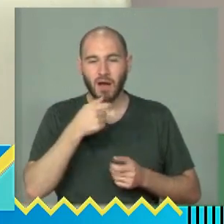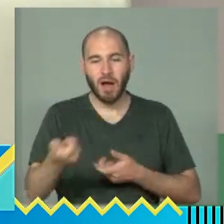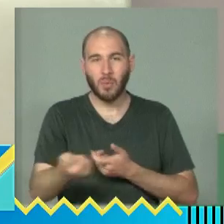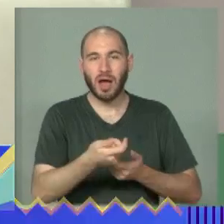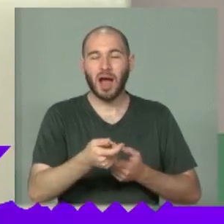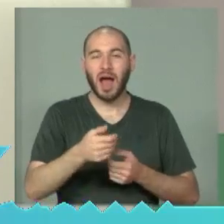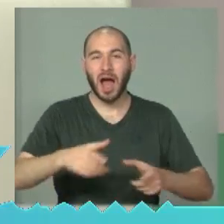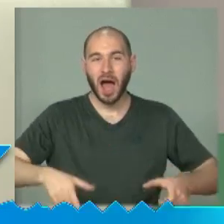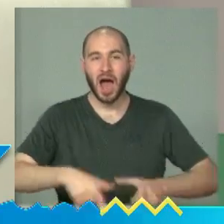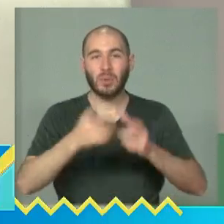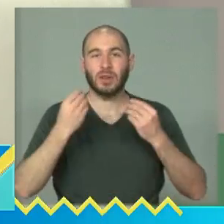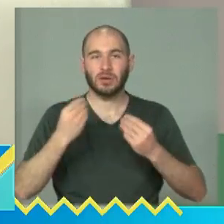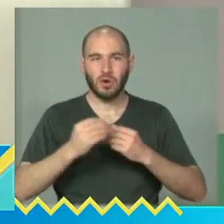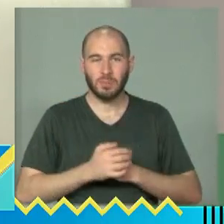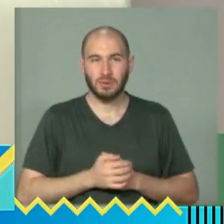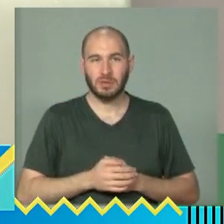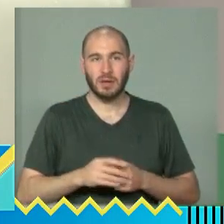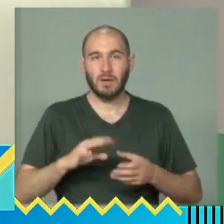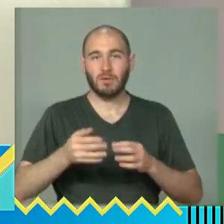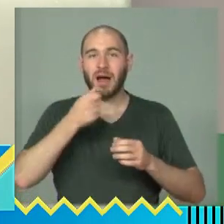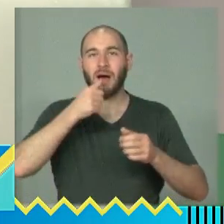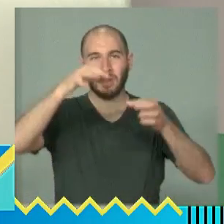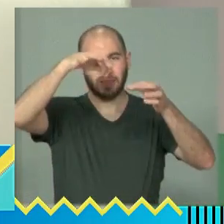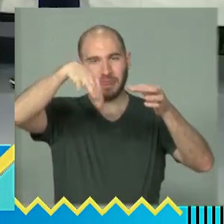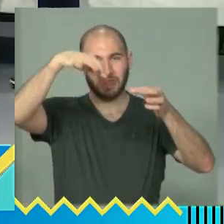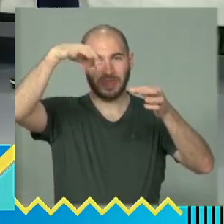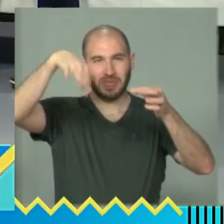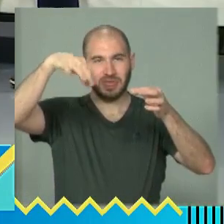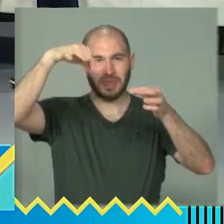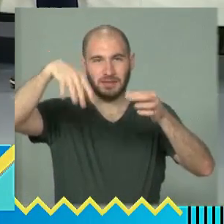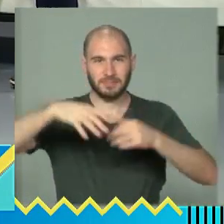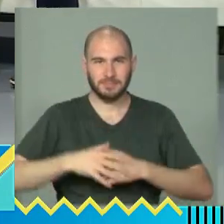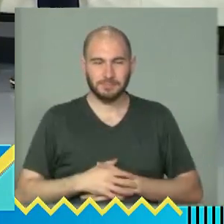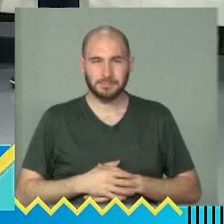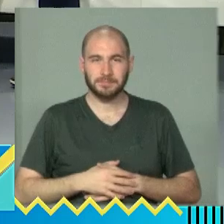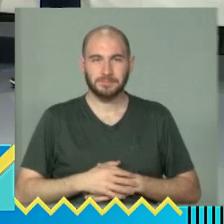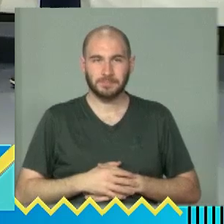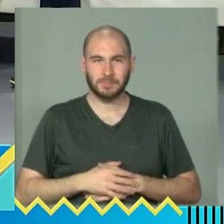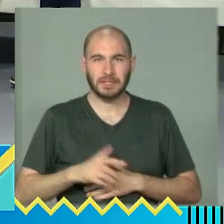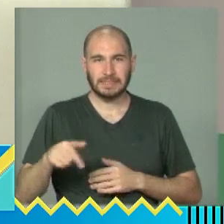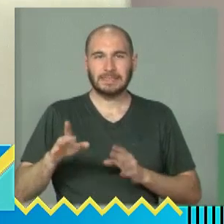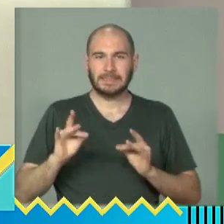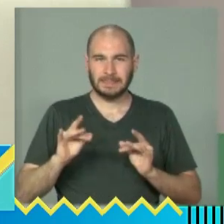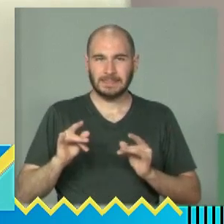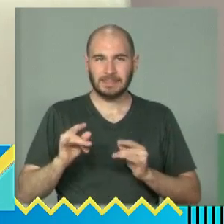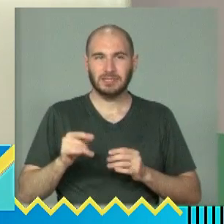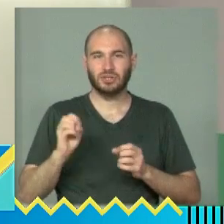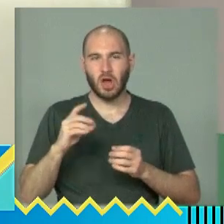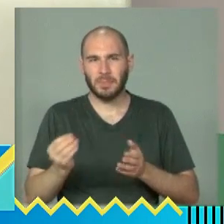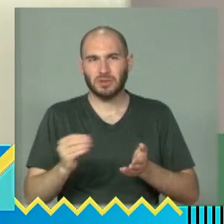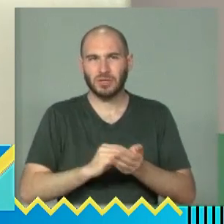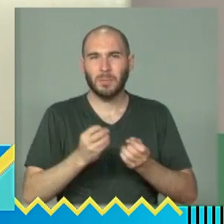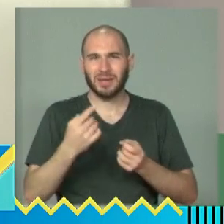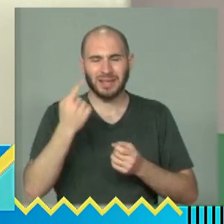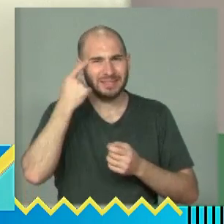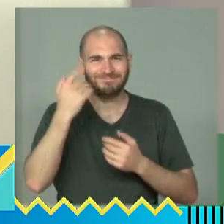los árboles mediante un sistema de goteo. Bien. Claro. Y bueno, fue medio complicado llegar al nombre porque no teníamos